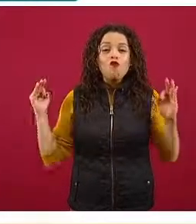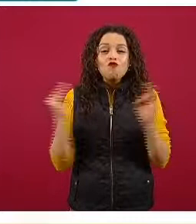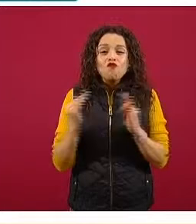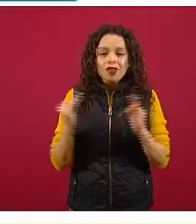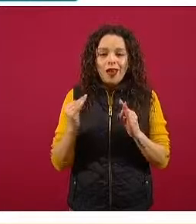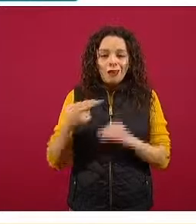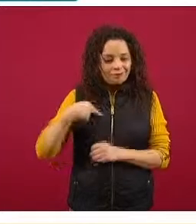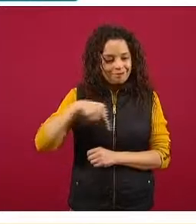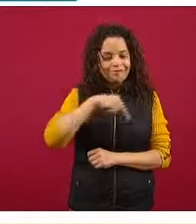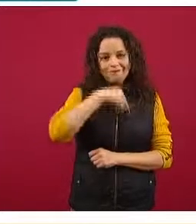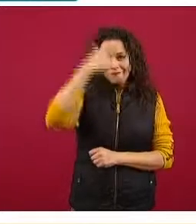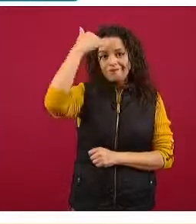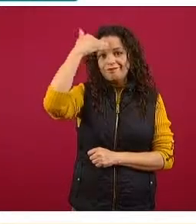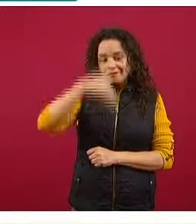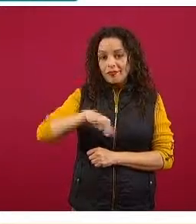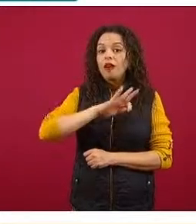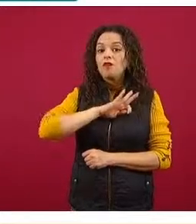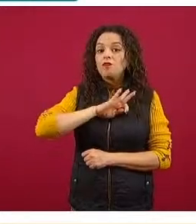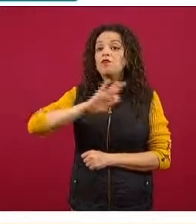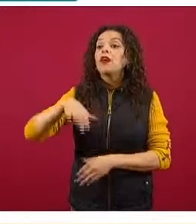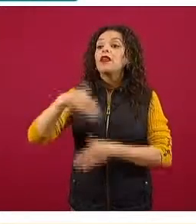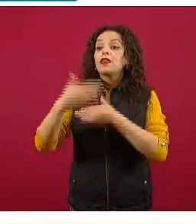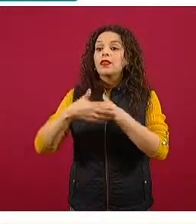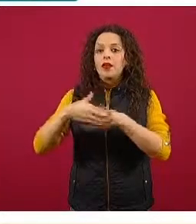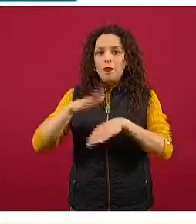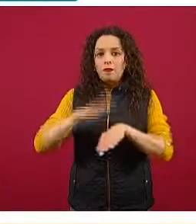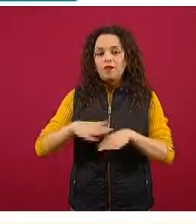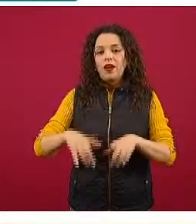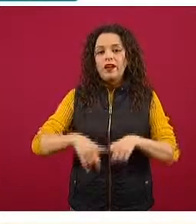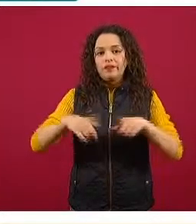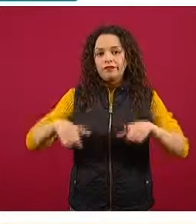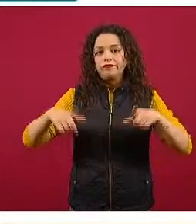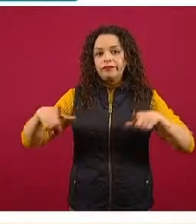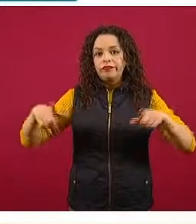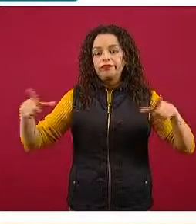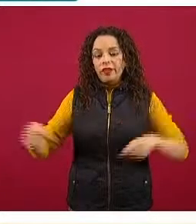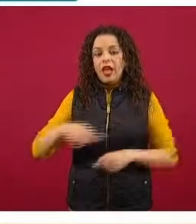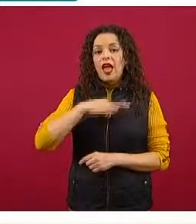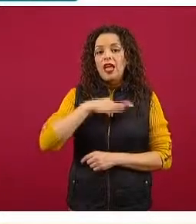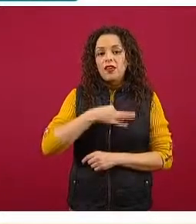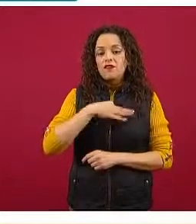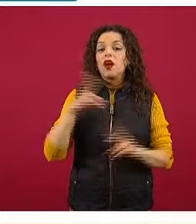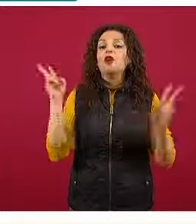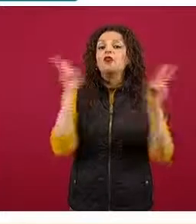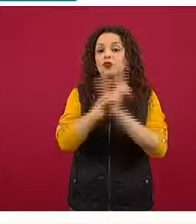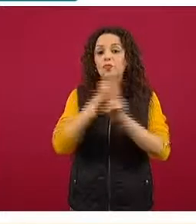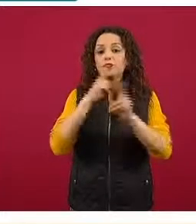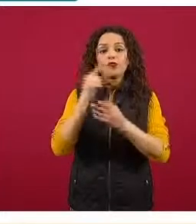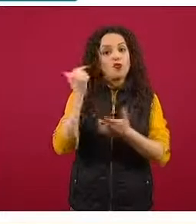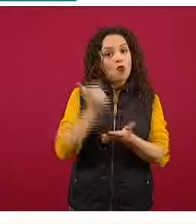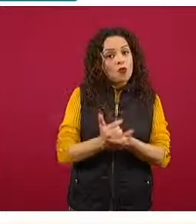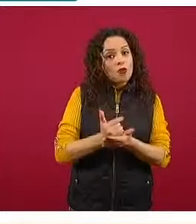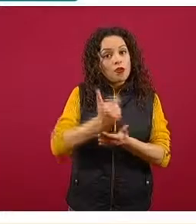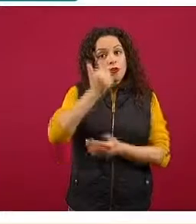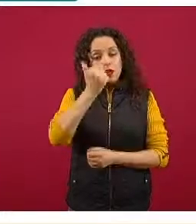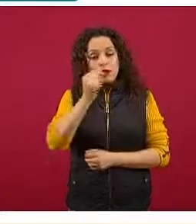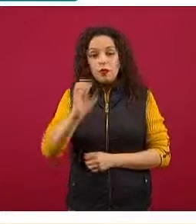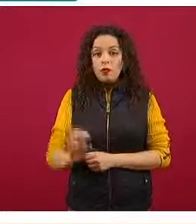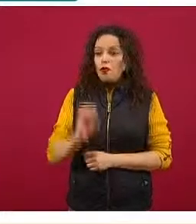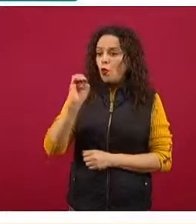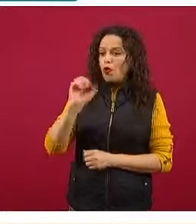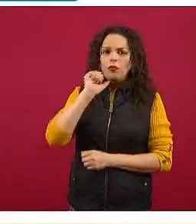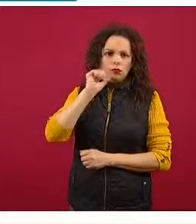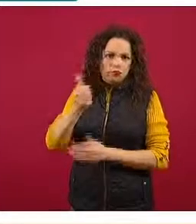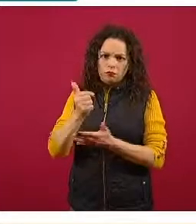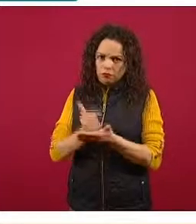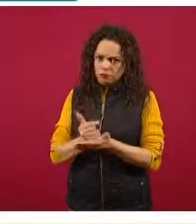esperamos un incremento en el número de casos de infecciones respiratorias agudas, ya sean estas graves o no